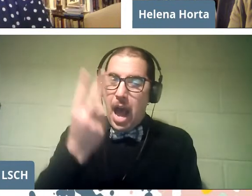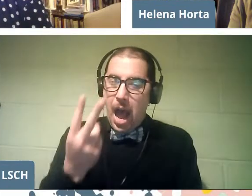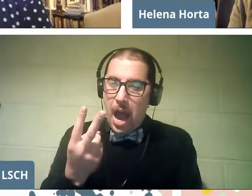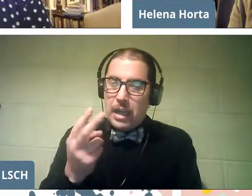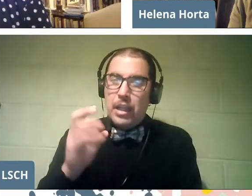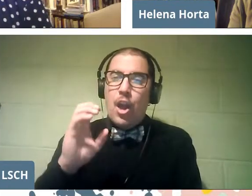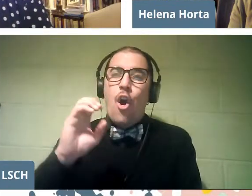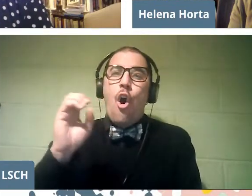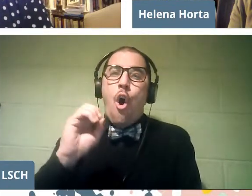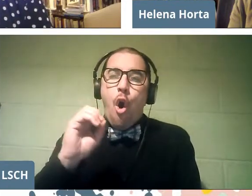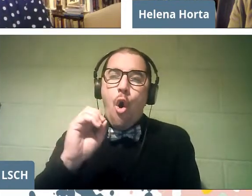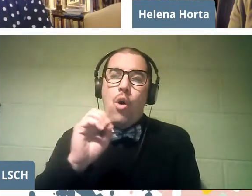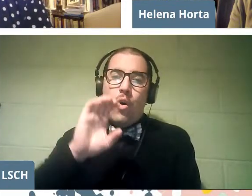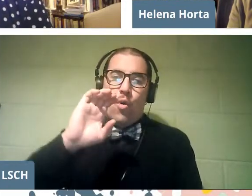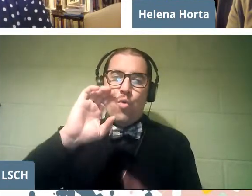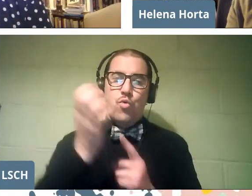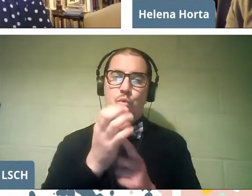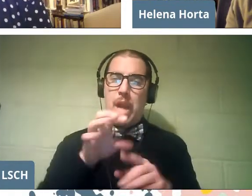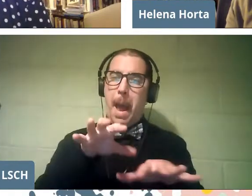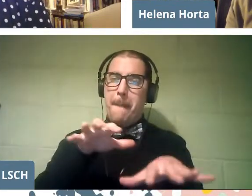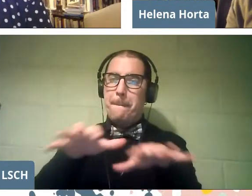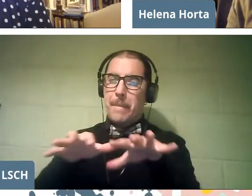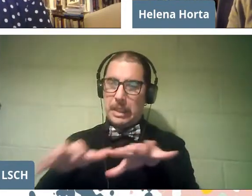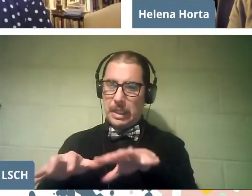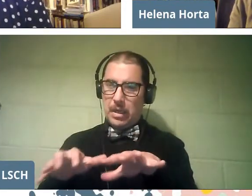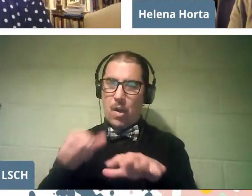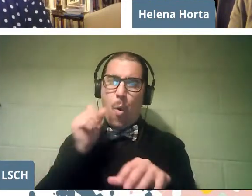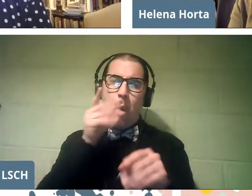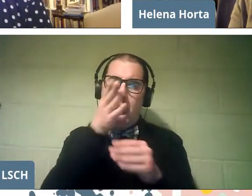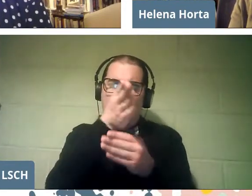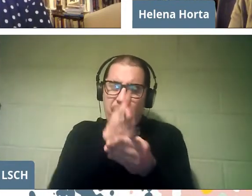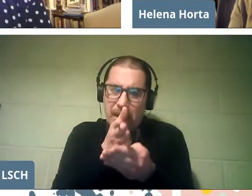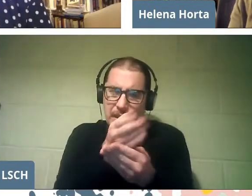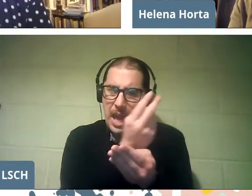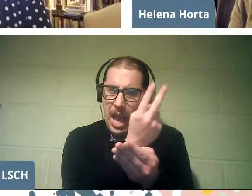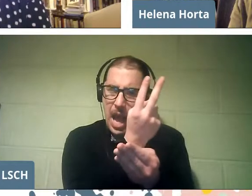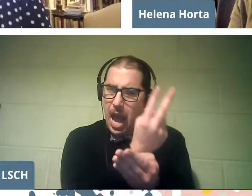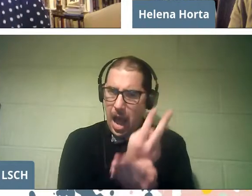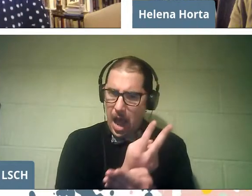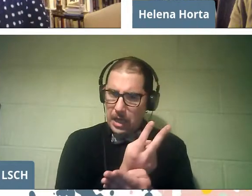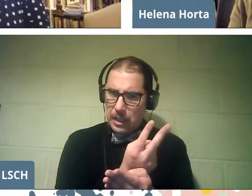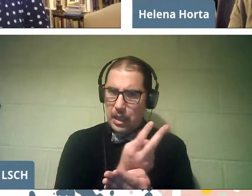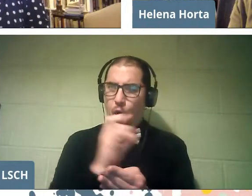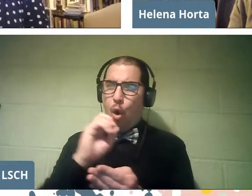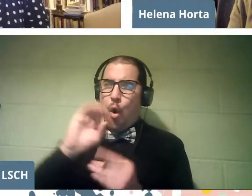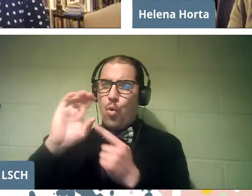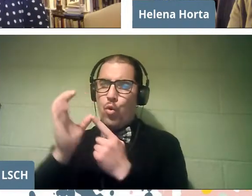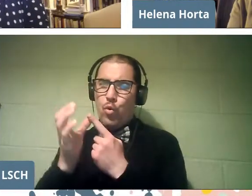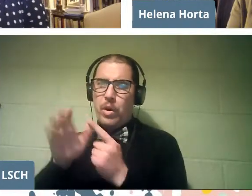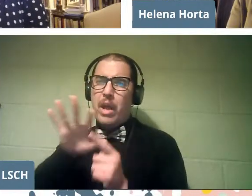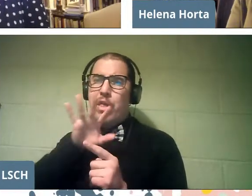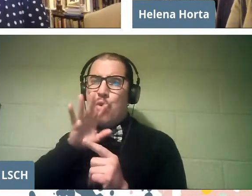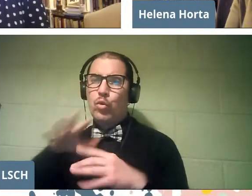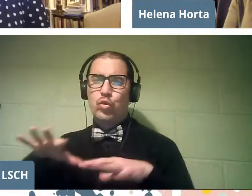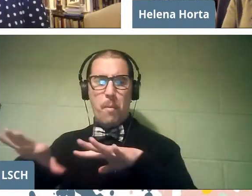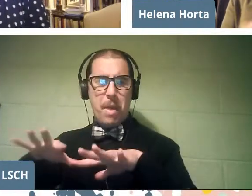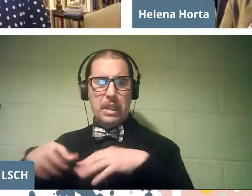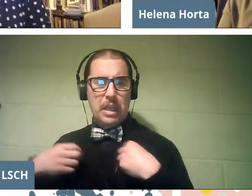cultura material? ¿Existe algún límite o diferencia entre estos conceptos?